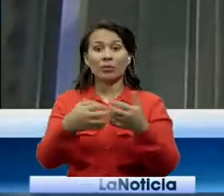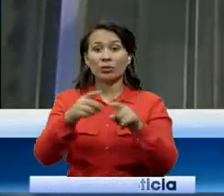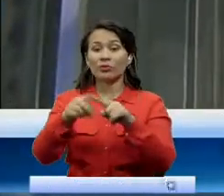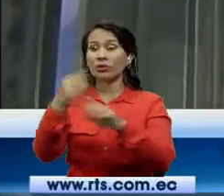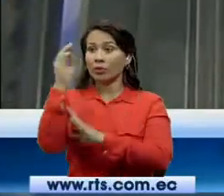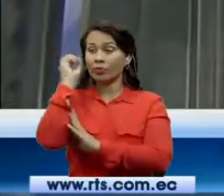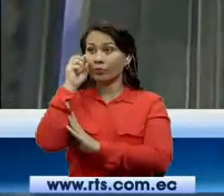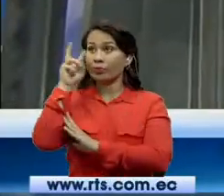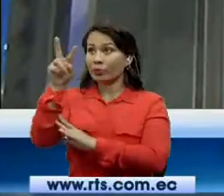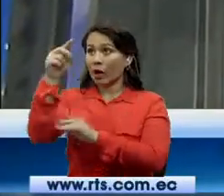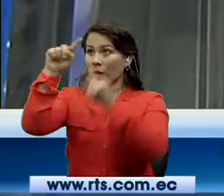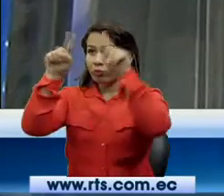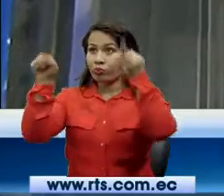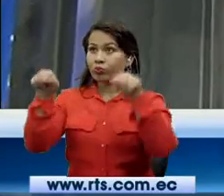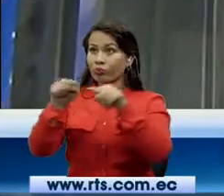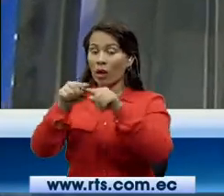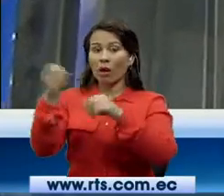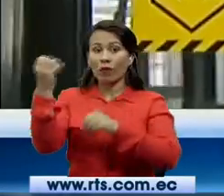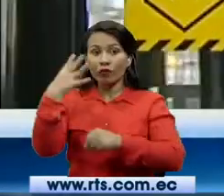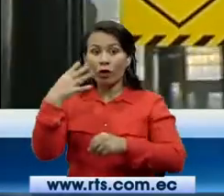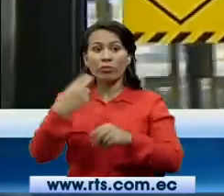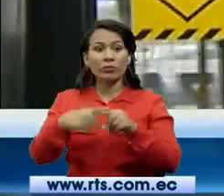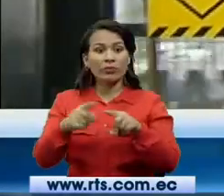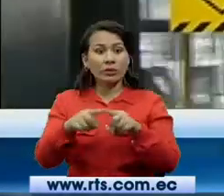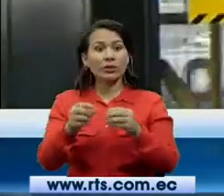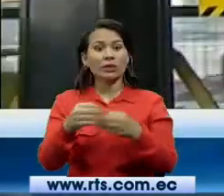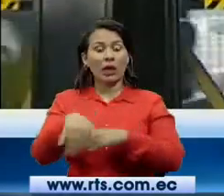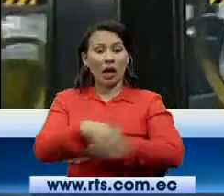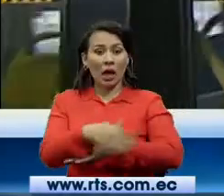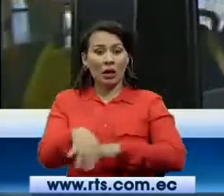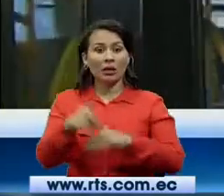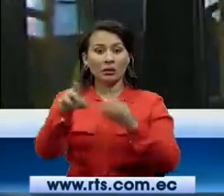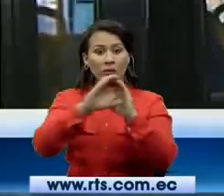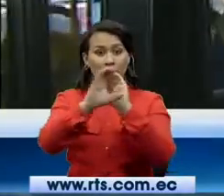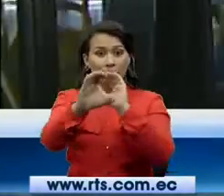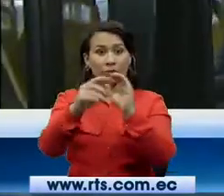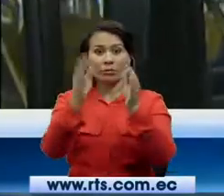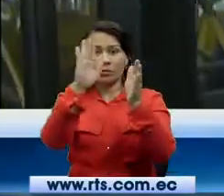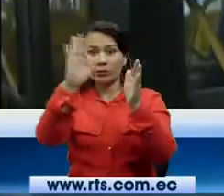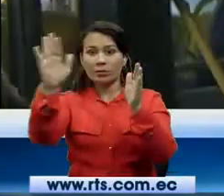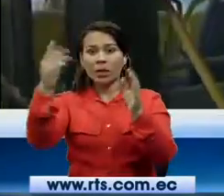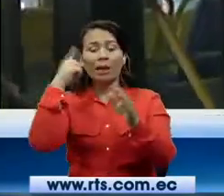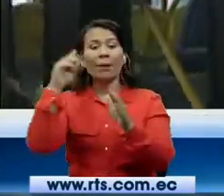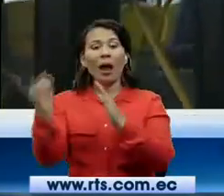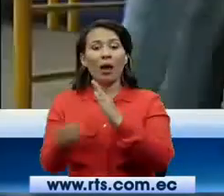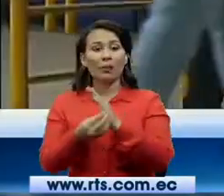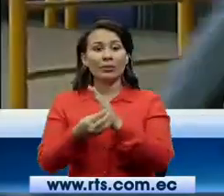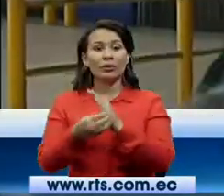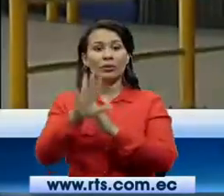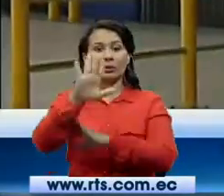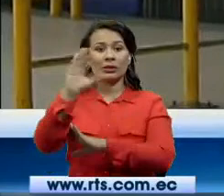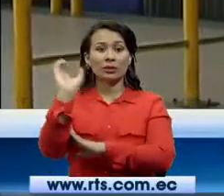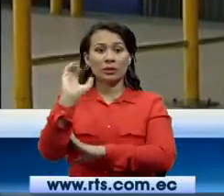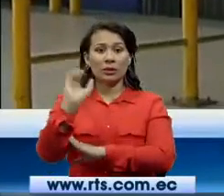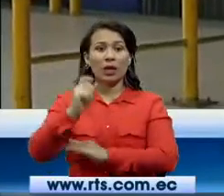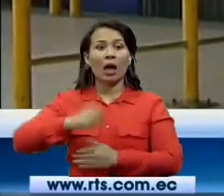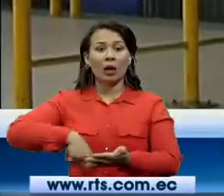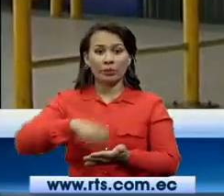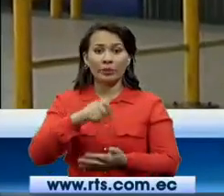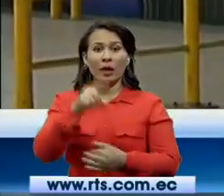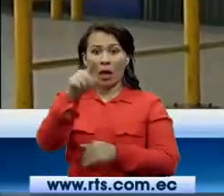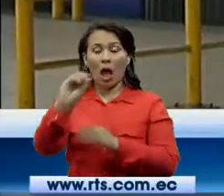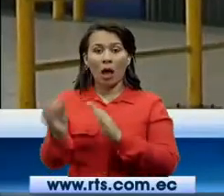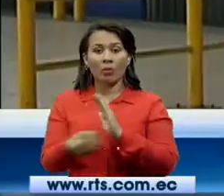señalización interna y externa en los vehículos. Eso también los va a autorizar para el incremento de 5 centavos en el valor